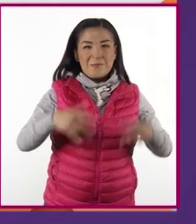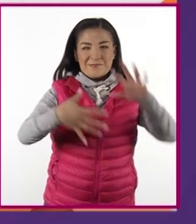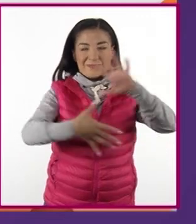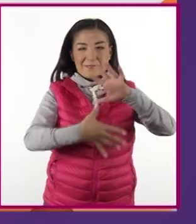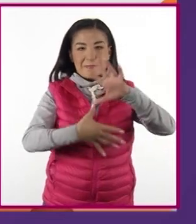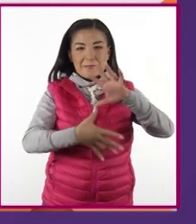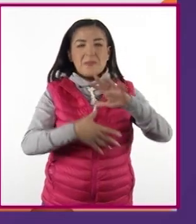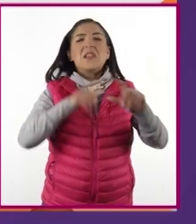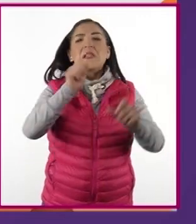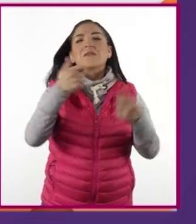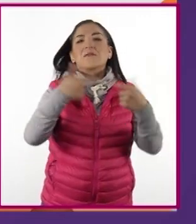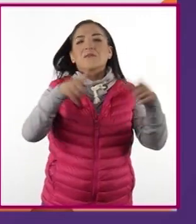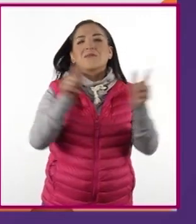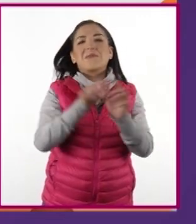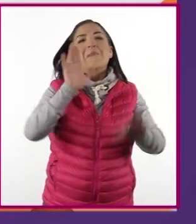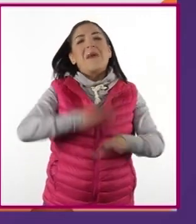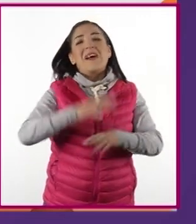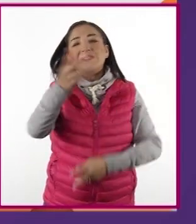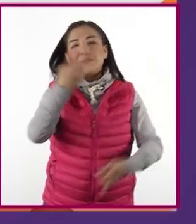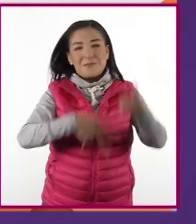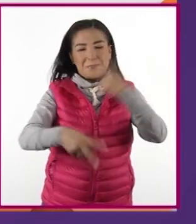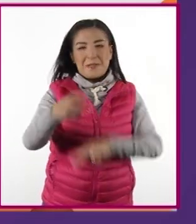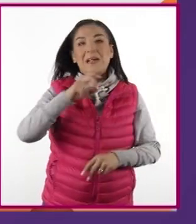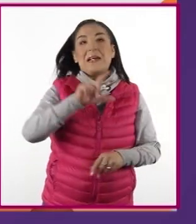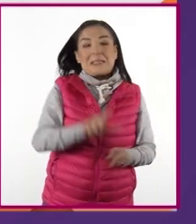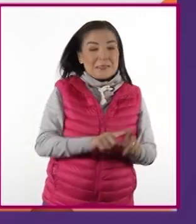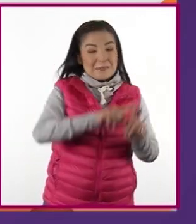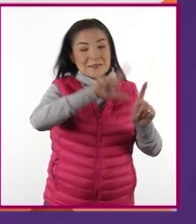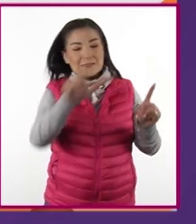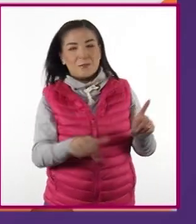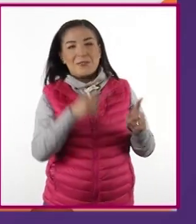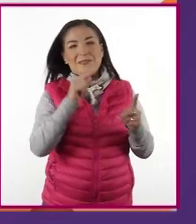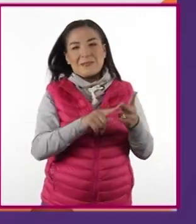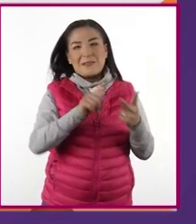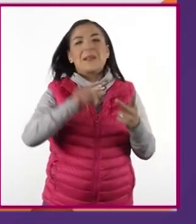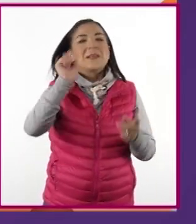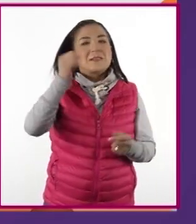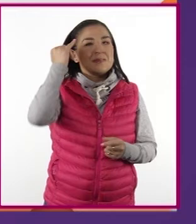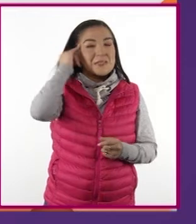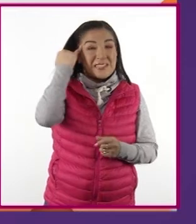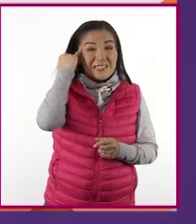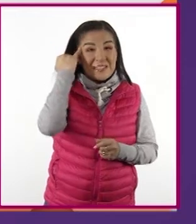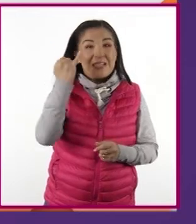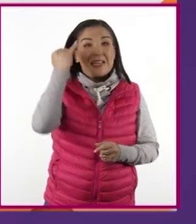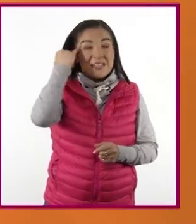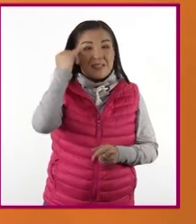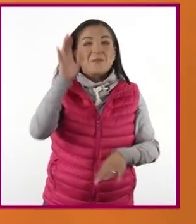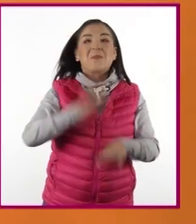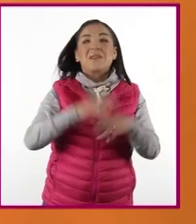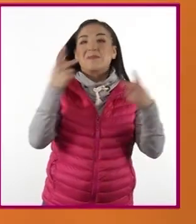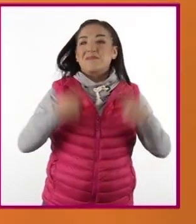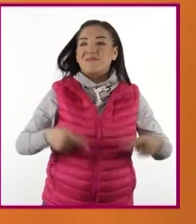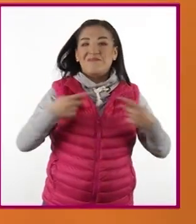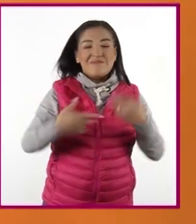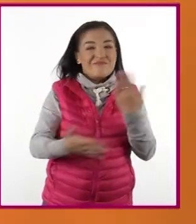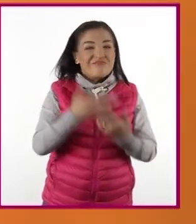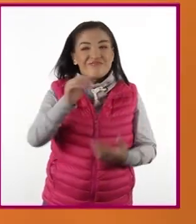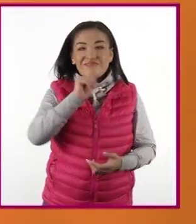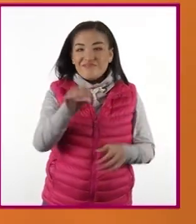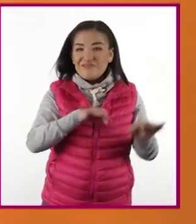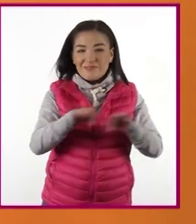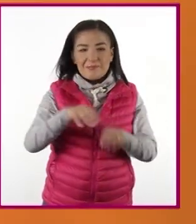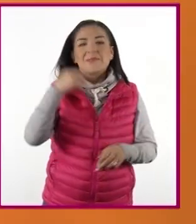eran el grupo más abundante después de los indios y tenían el número más elevado de desocupados, a los que